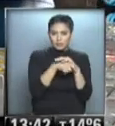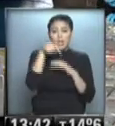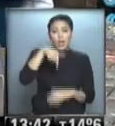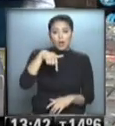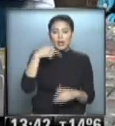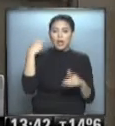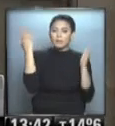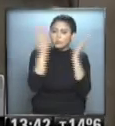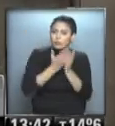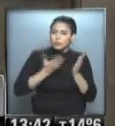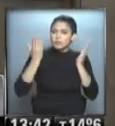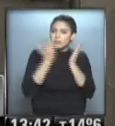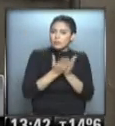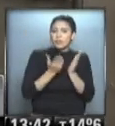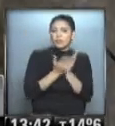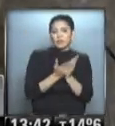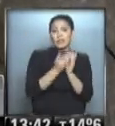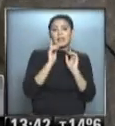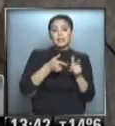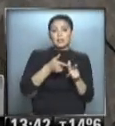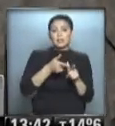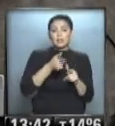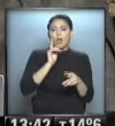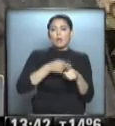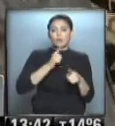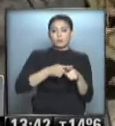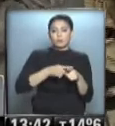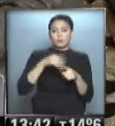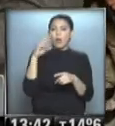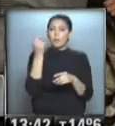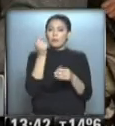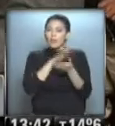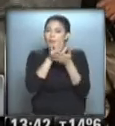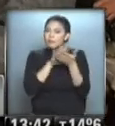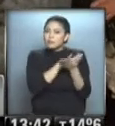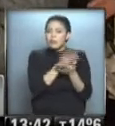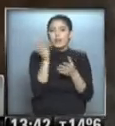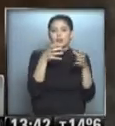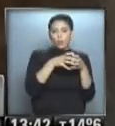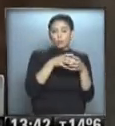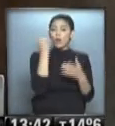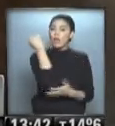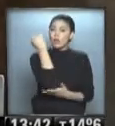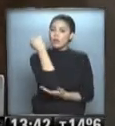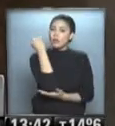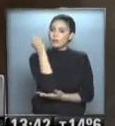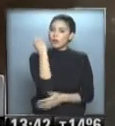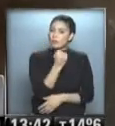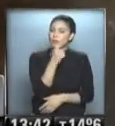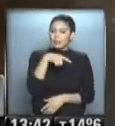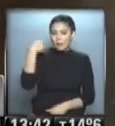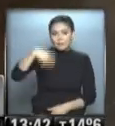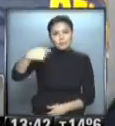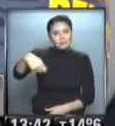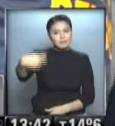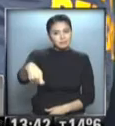Seguimos en la investigación y se está procesando por lavado de activos a este importantísimo grupo económico que también financiaba